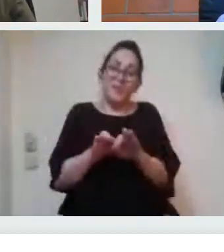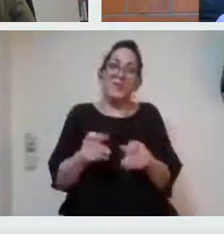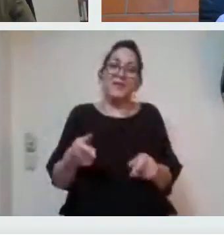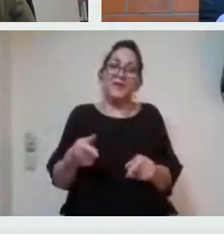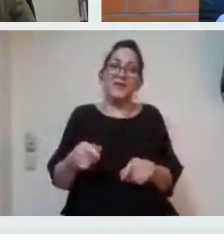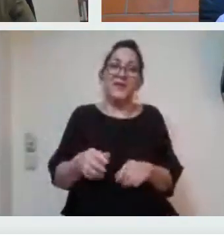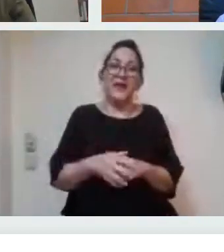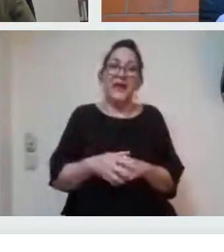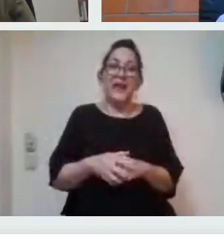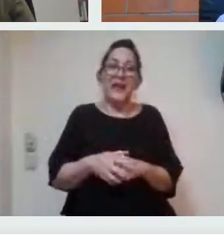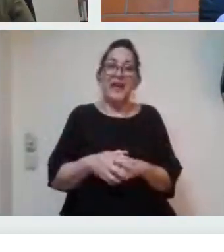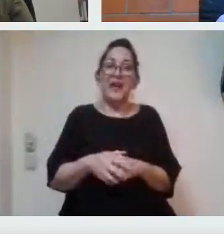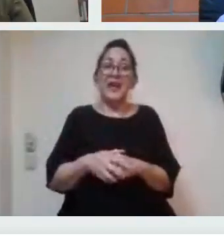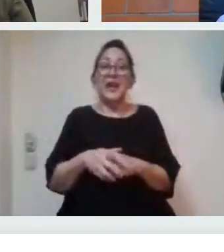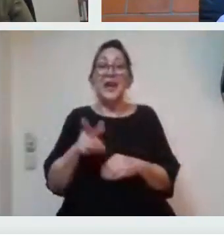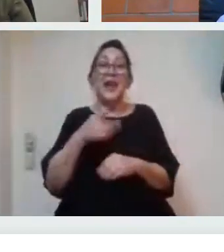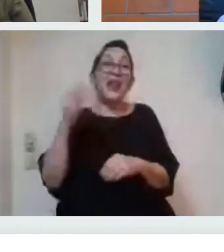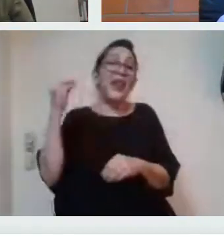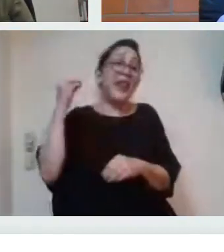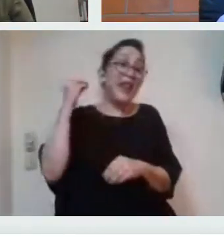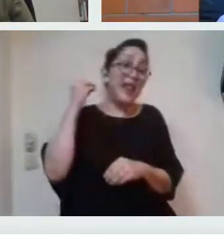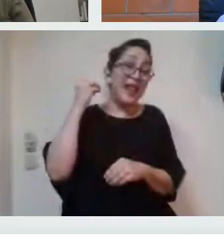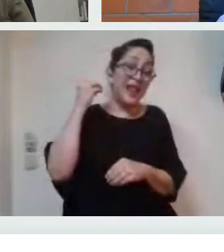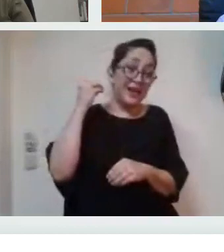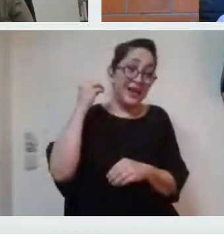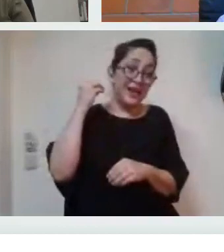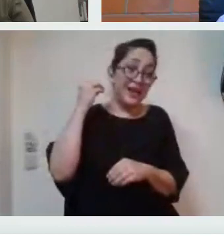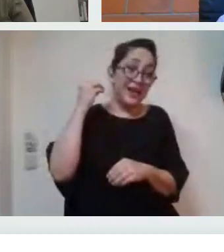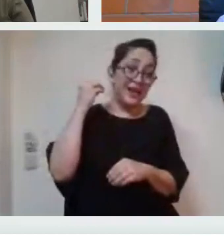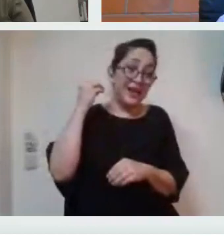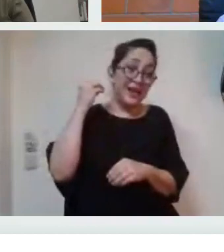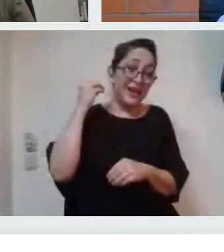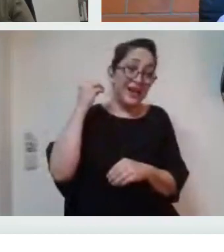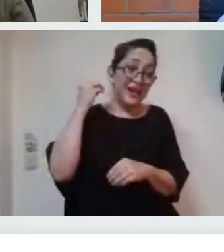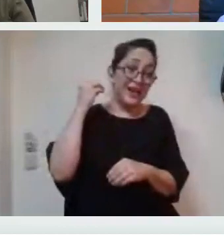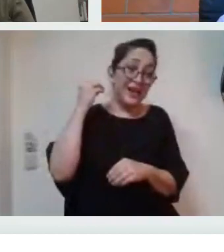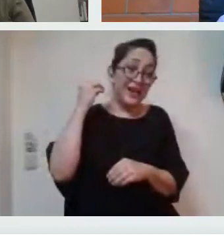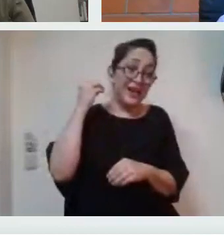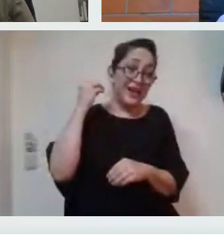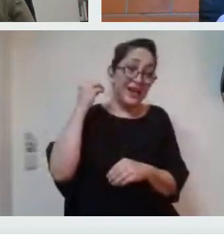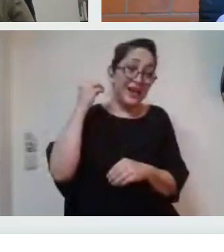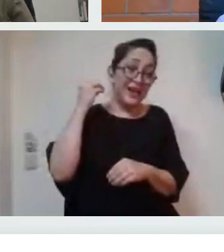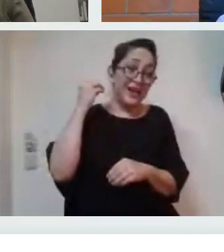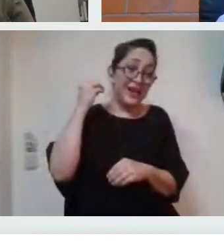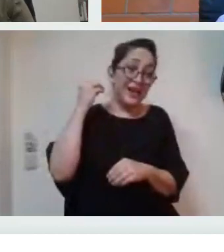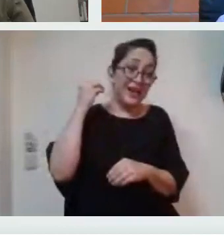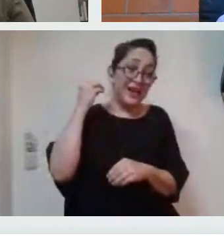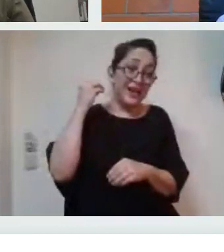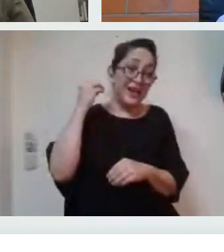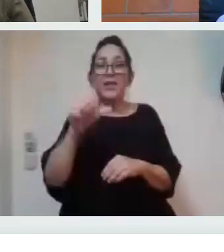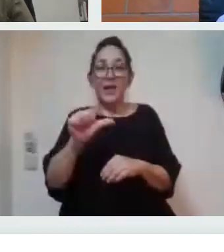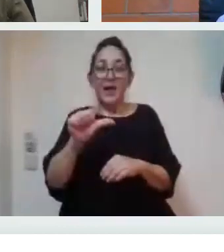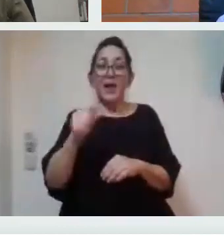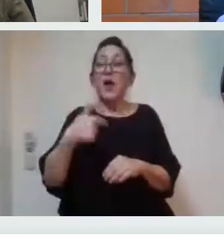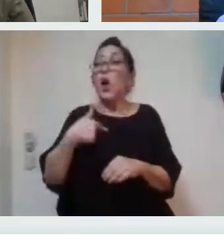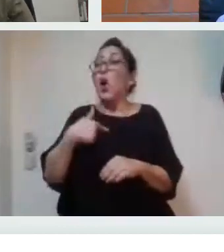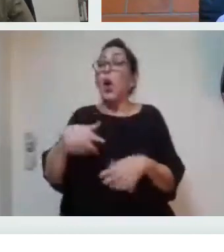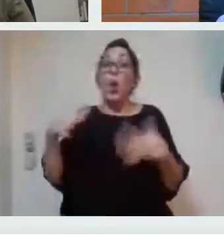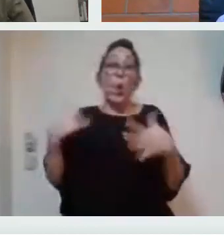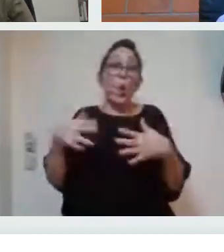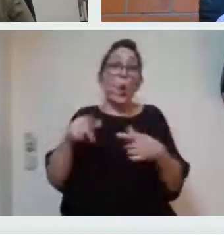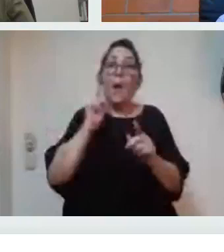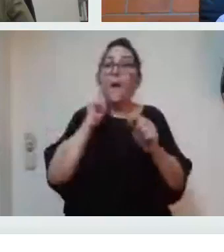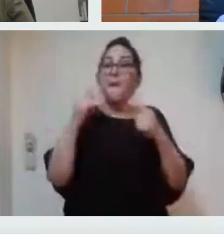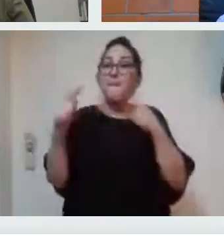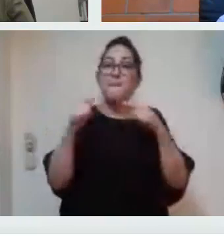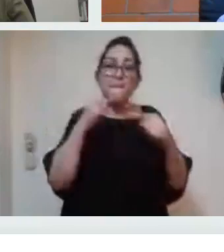impulsora de estos espacios, acompañada del Pleno Tribunal, la magistrada Marta Leticia Mercado Ramírez, dice: excelente charla, felicidades, gracias por sumar a